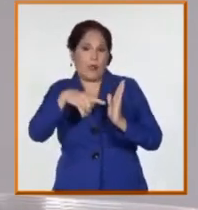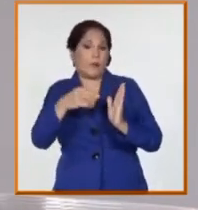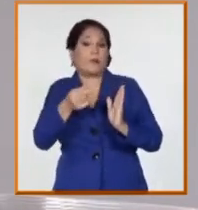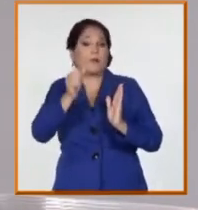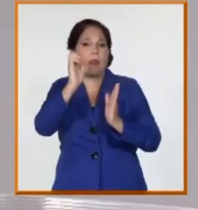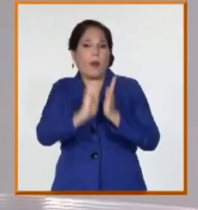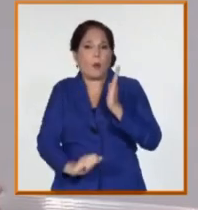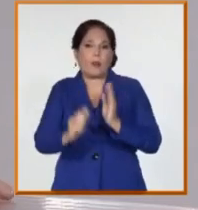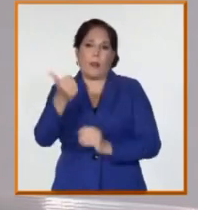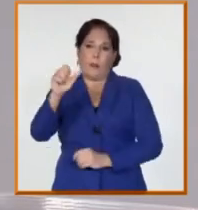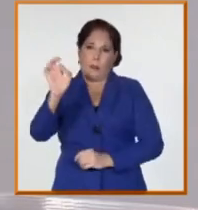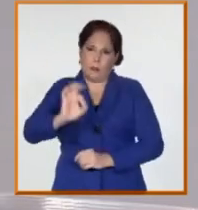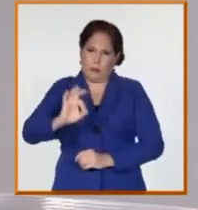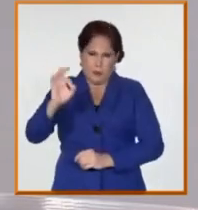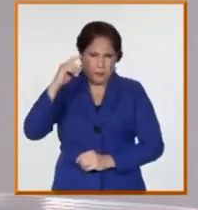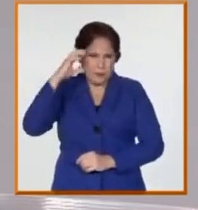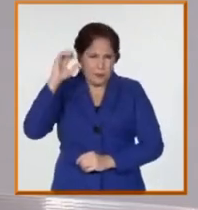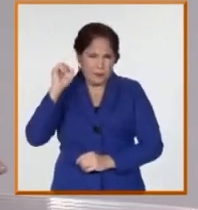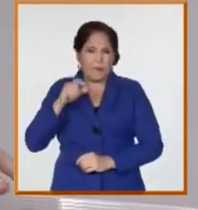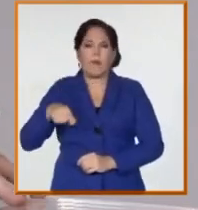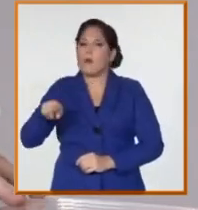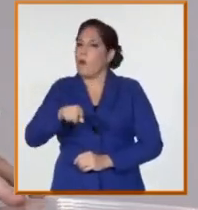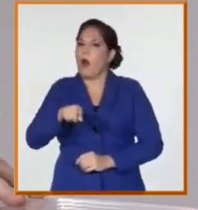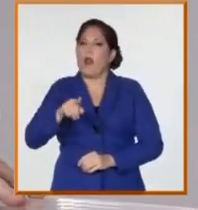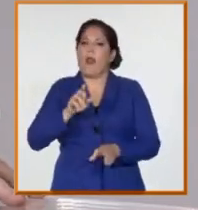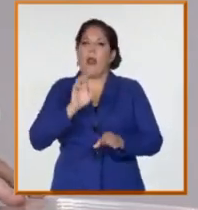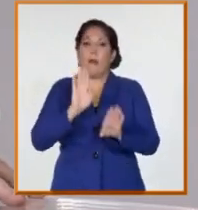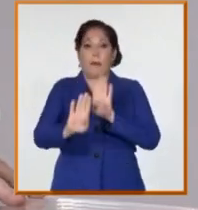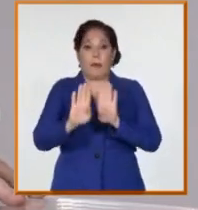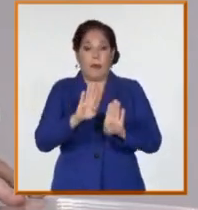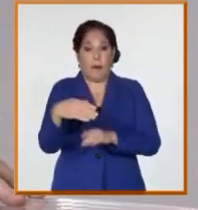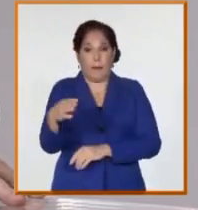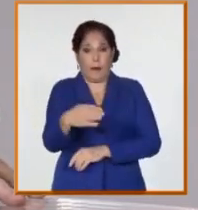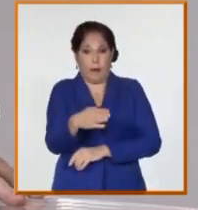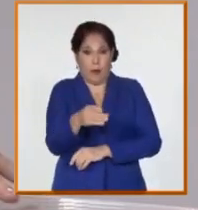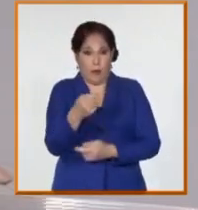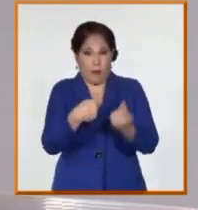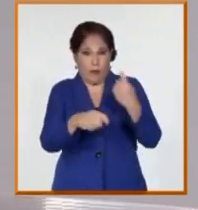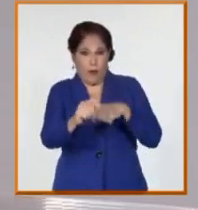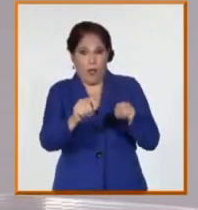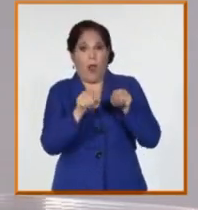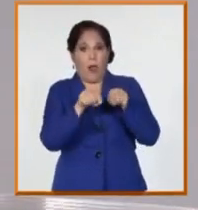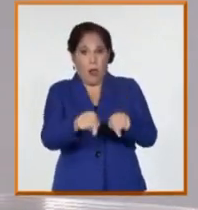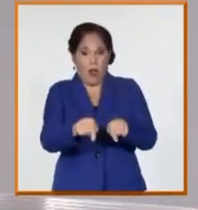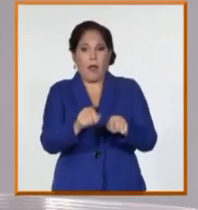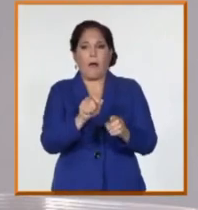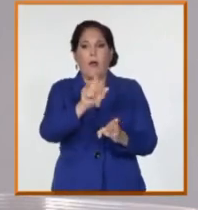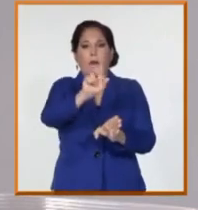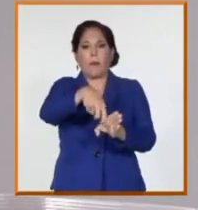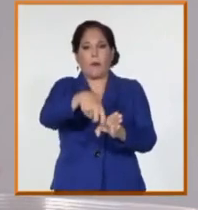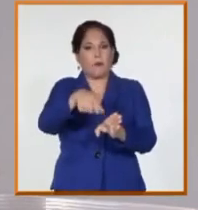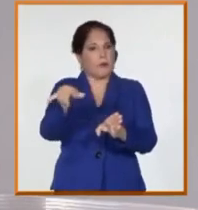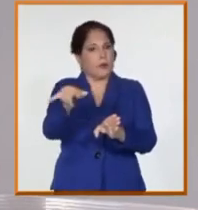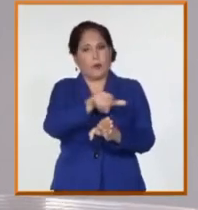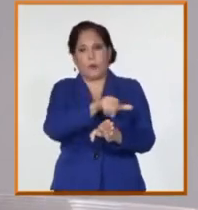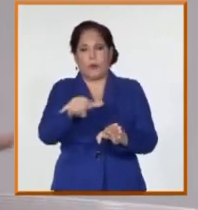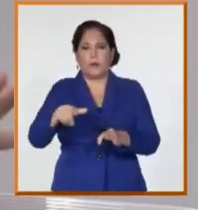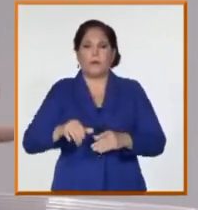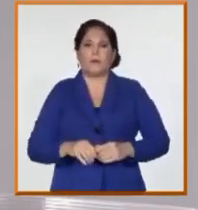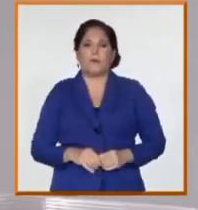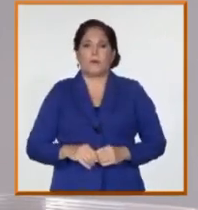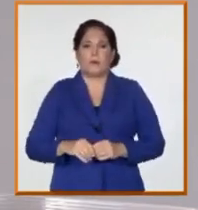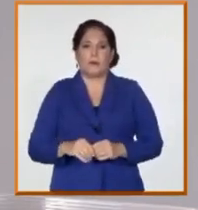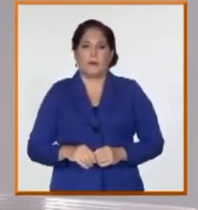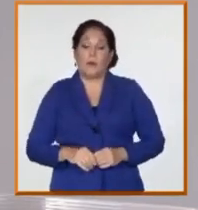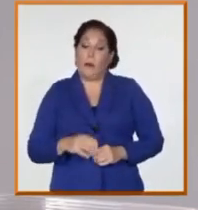la compra en en nuestros en nuestras pescaderías o nuestros puntos de venta Eso es en sentido